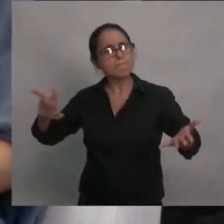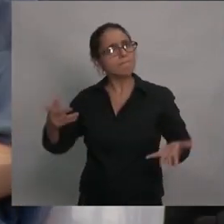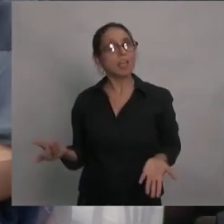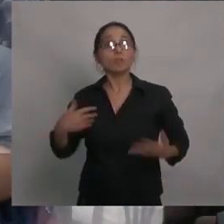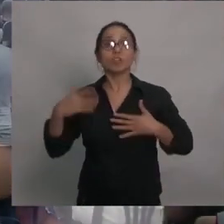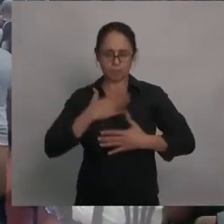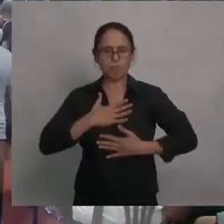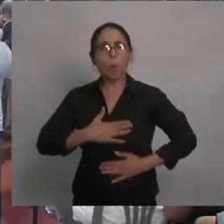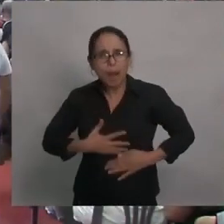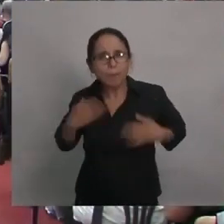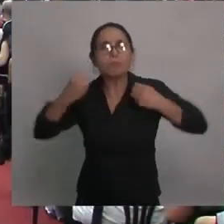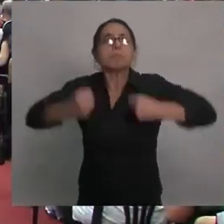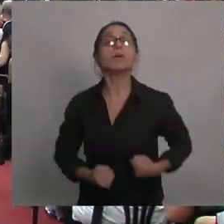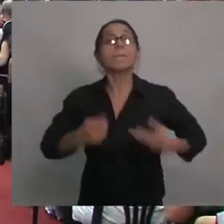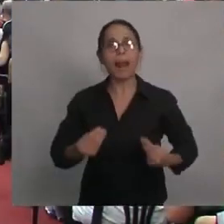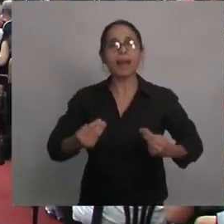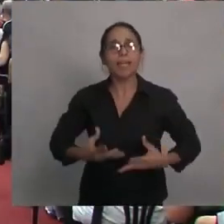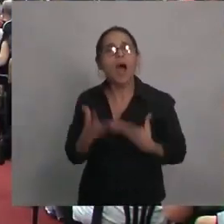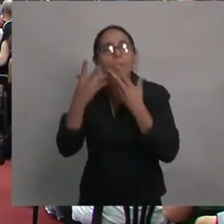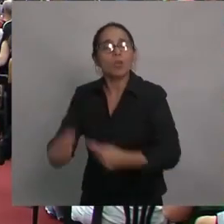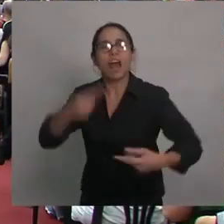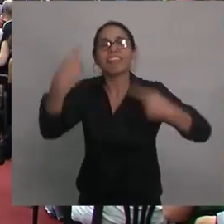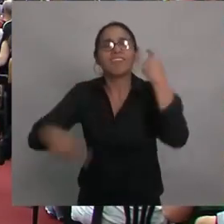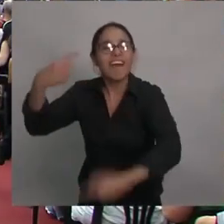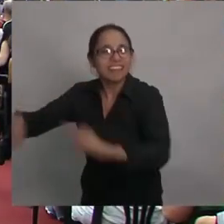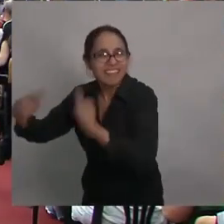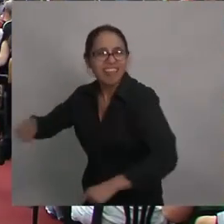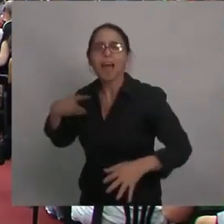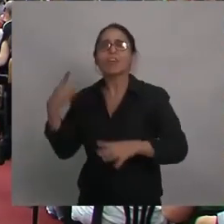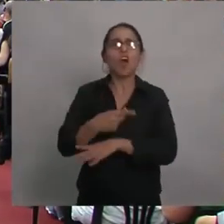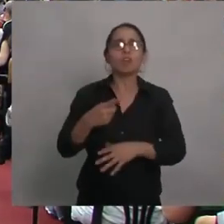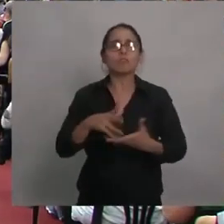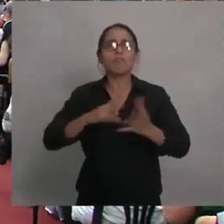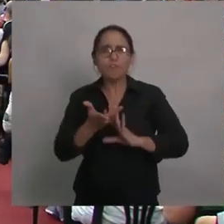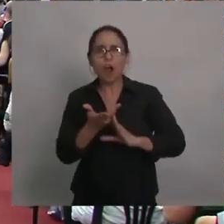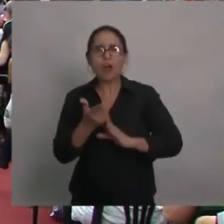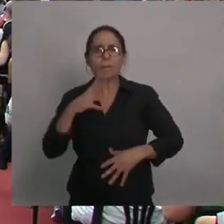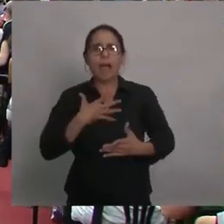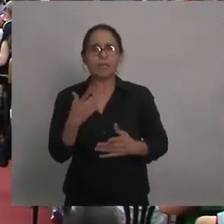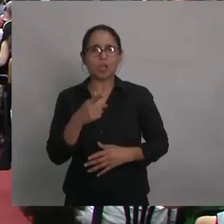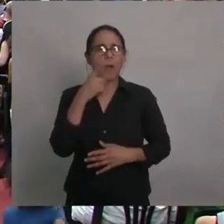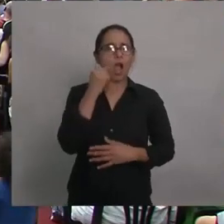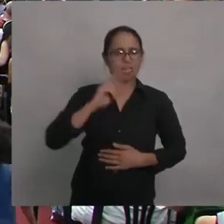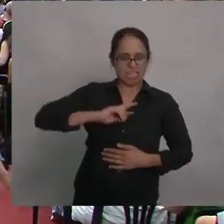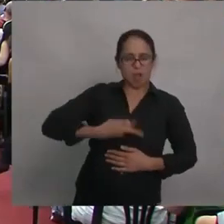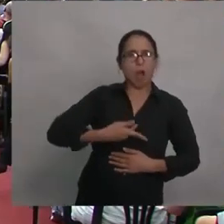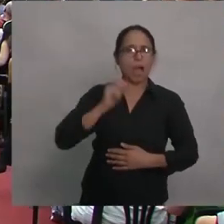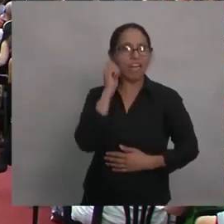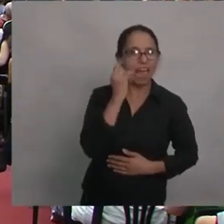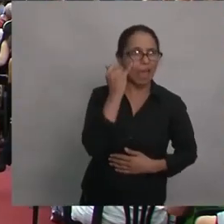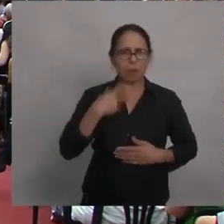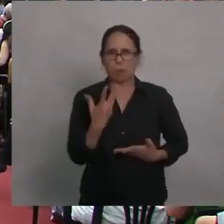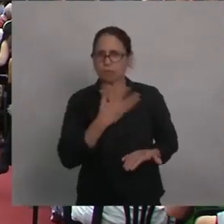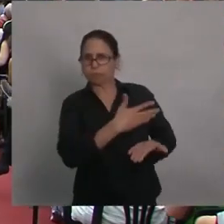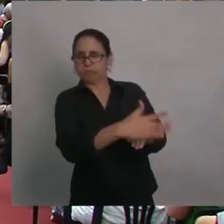la diversidad y luchar contra la homofobia y la transfobia, porque el cuerpo es también la última frontera y un lugar desde